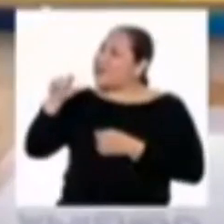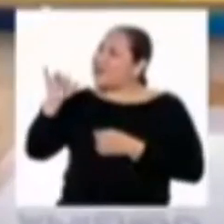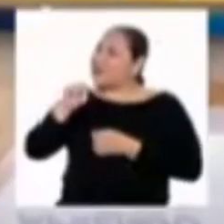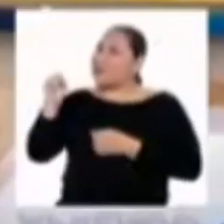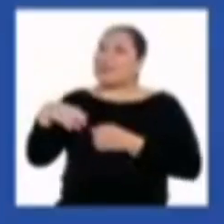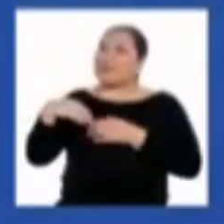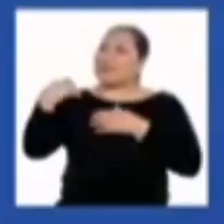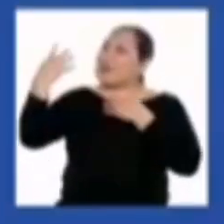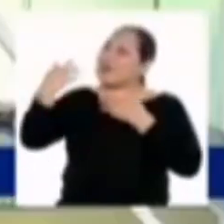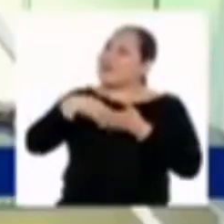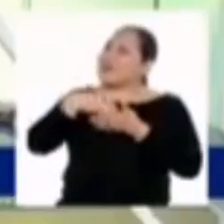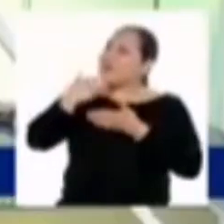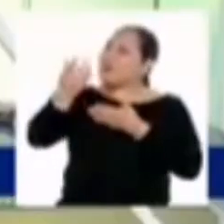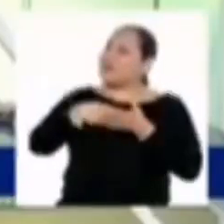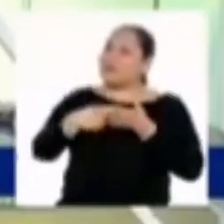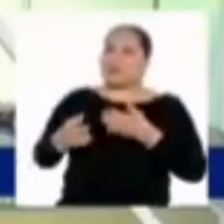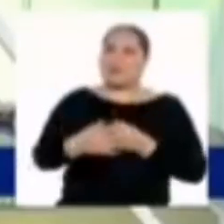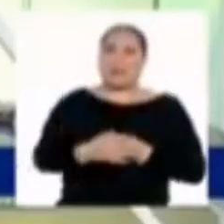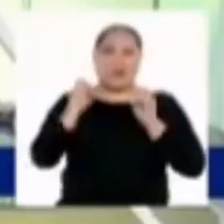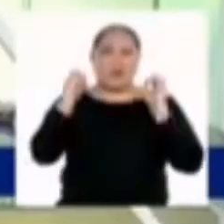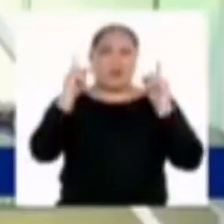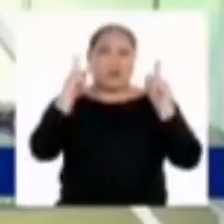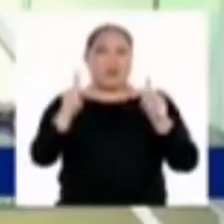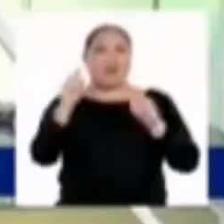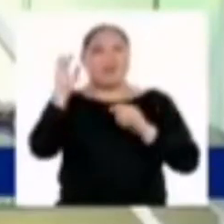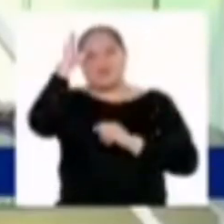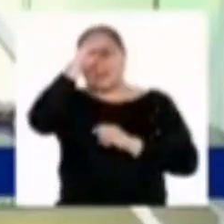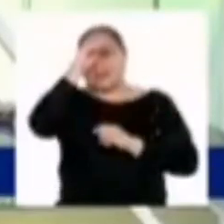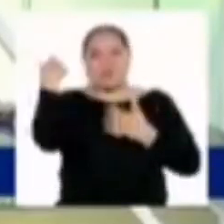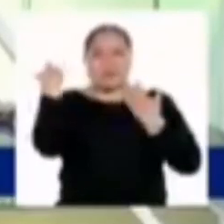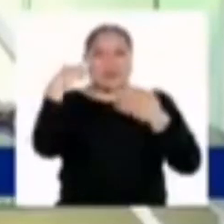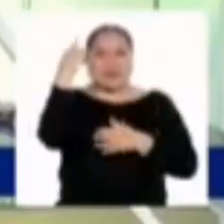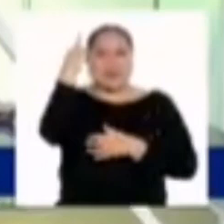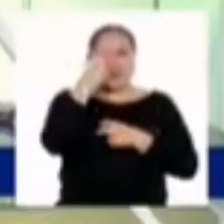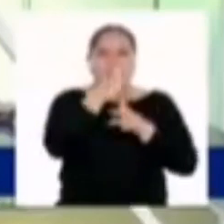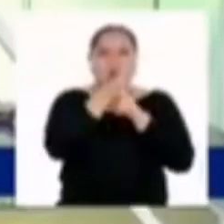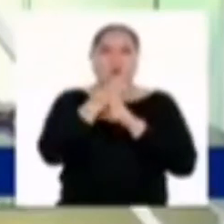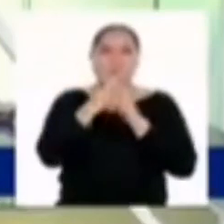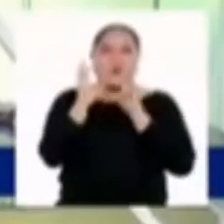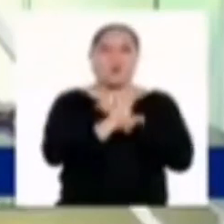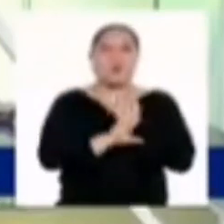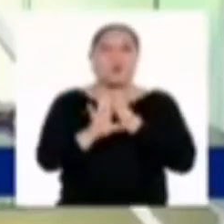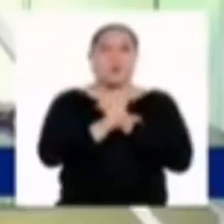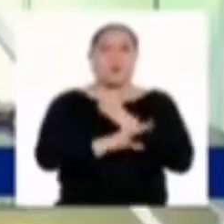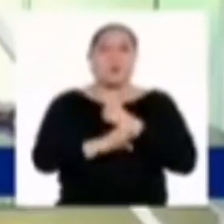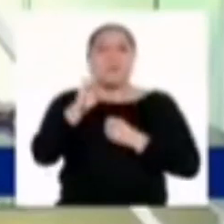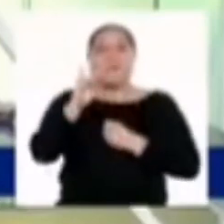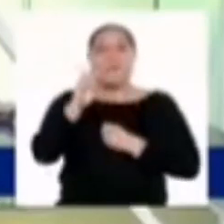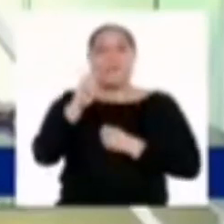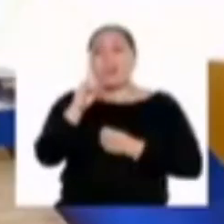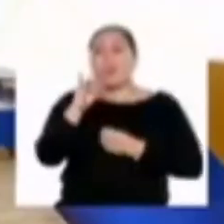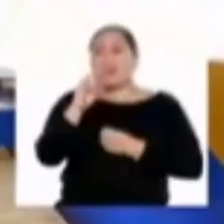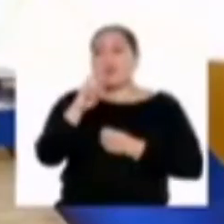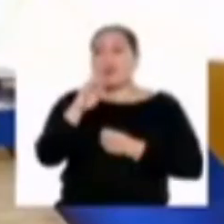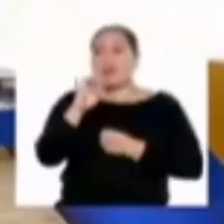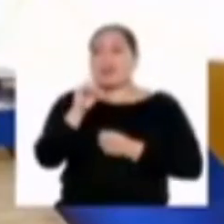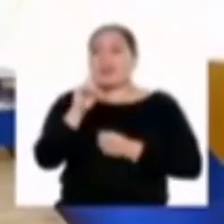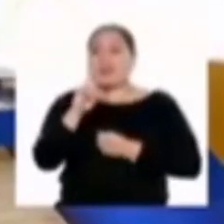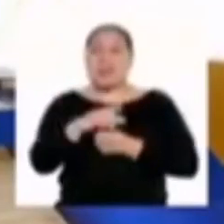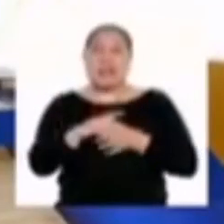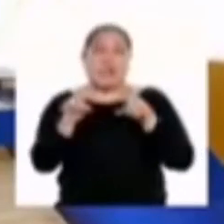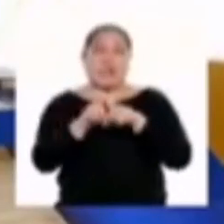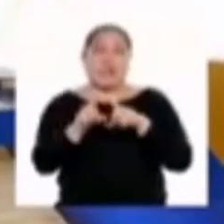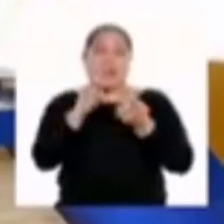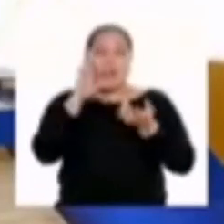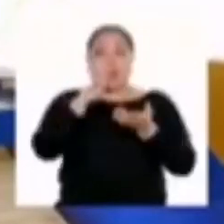¡Hasta la próxima semana! Muy bien, chicas y chicos, hemos reflexionado sobre el cuidado y la protección de nuestra biodiversidad.